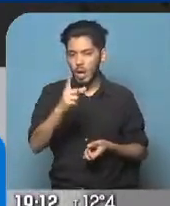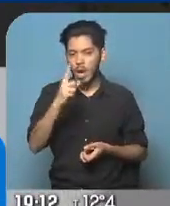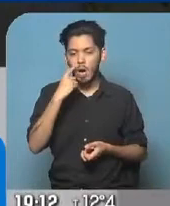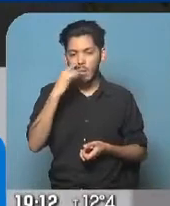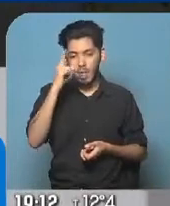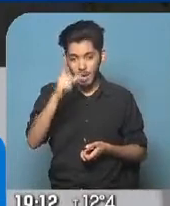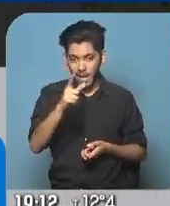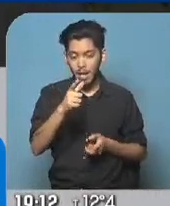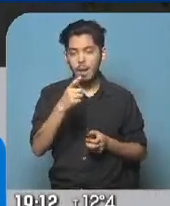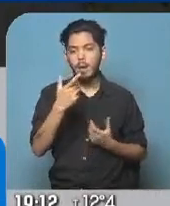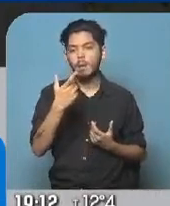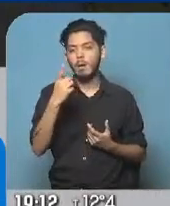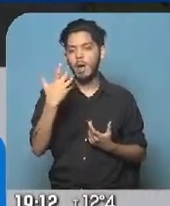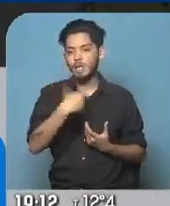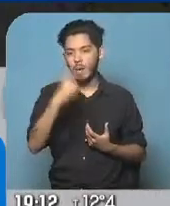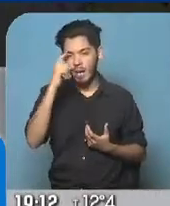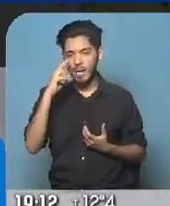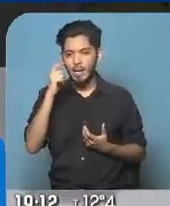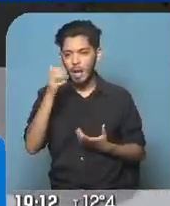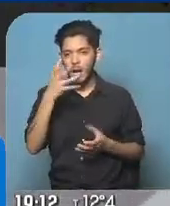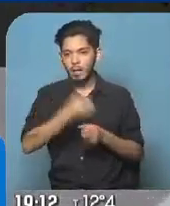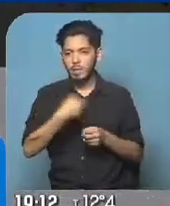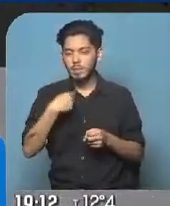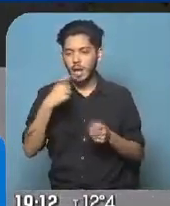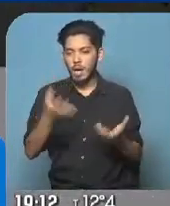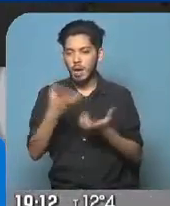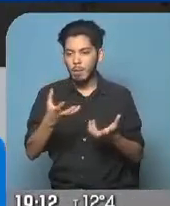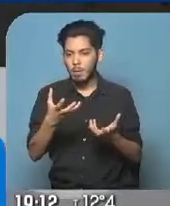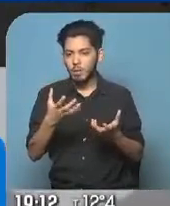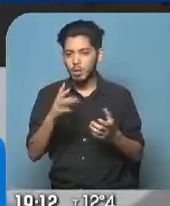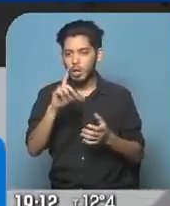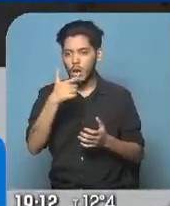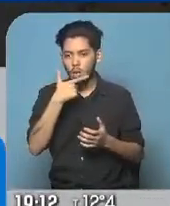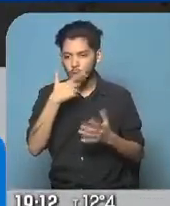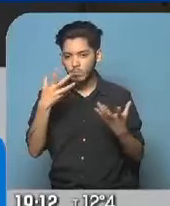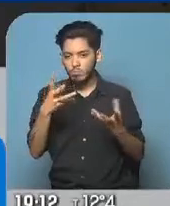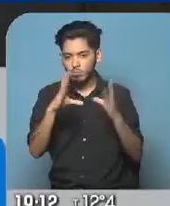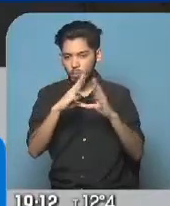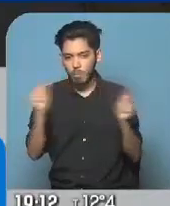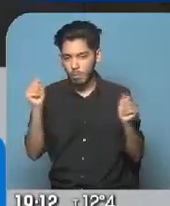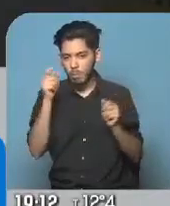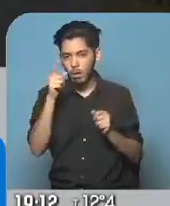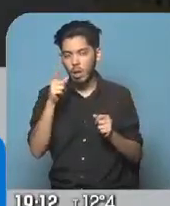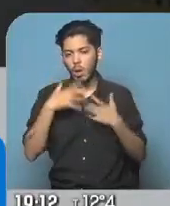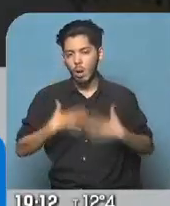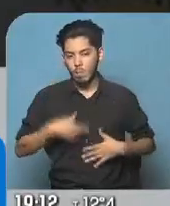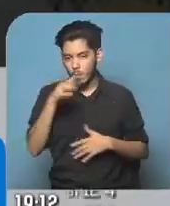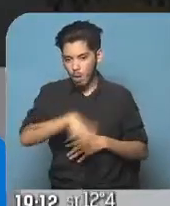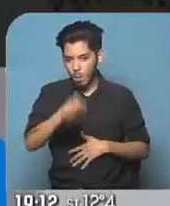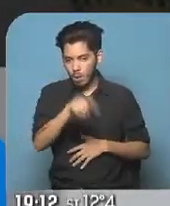a llevar a erika el crematorio de lanús y hacer desaparecer el cuerpo ahí muchas gracias pero no por favor